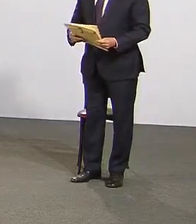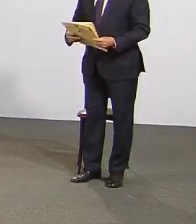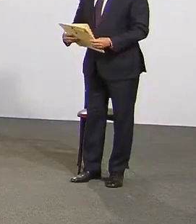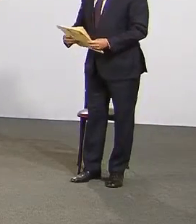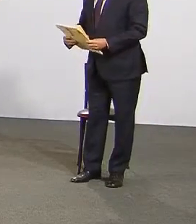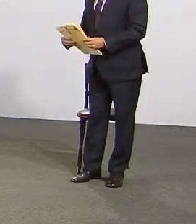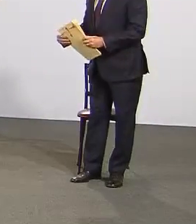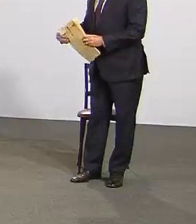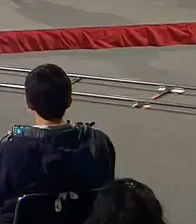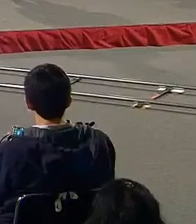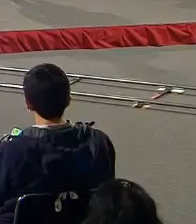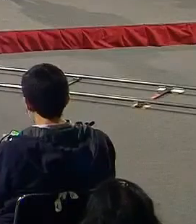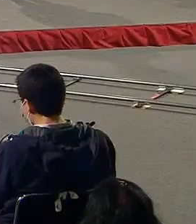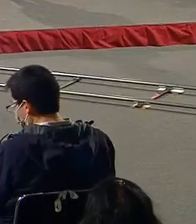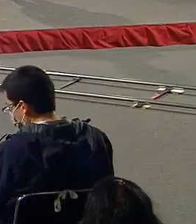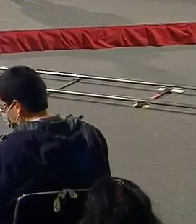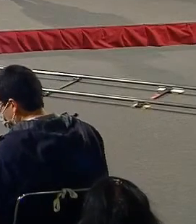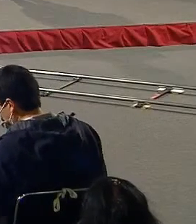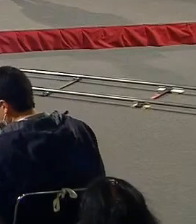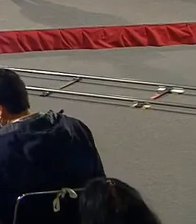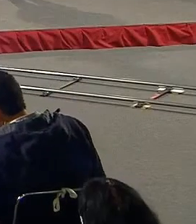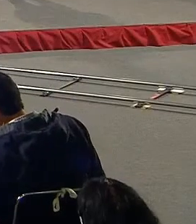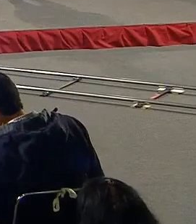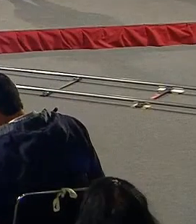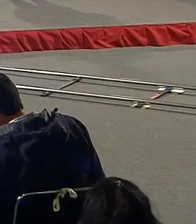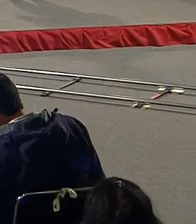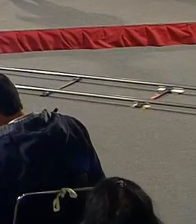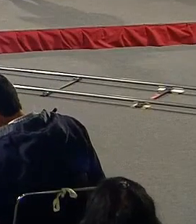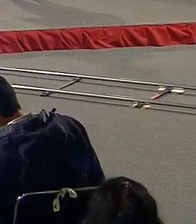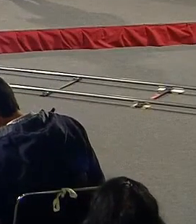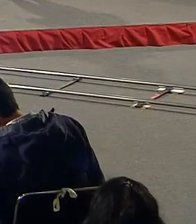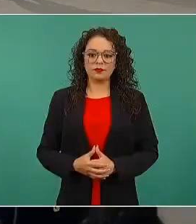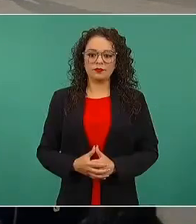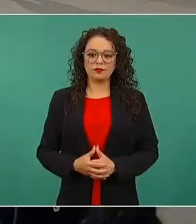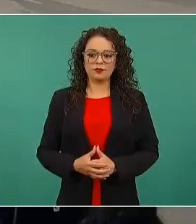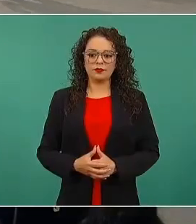Vamos a iniciar la semana